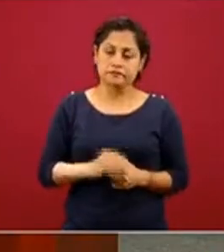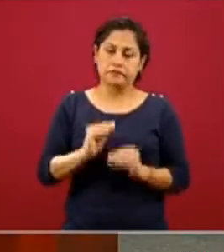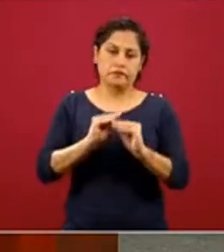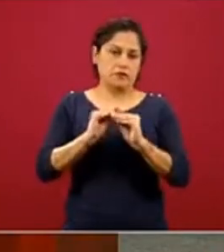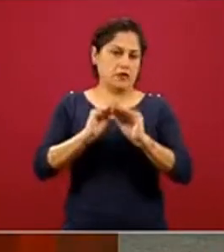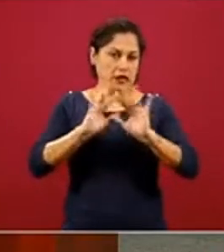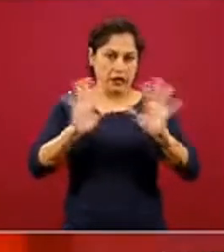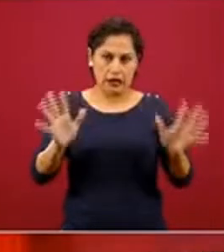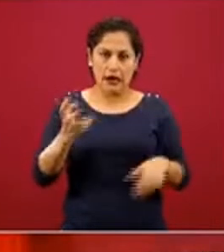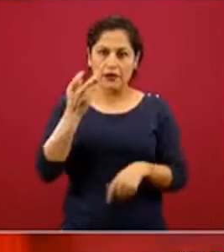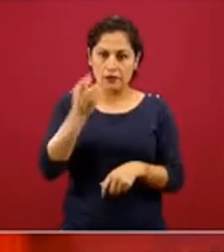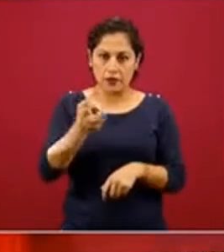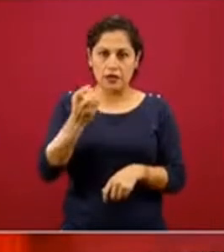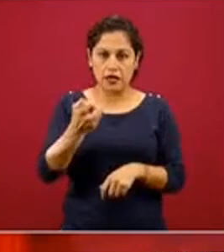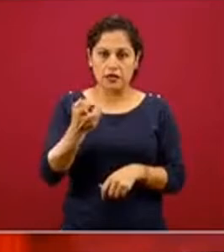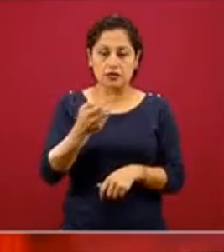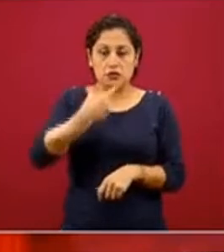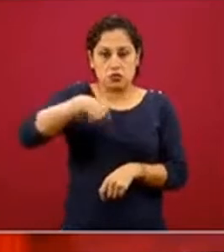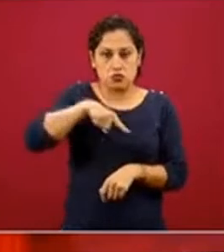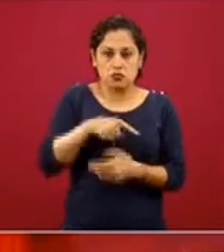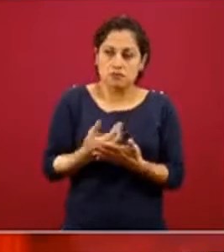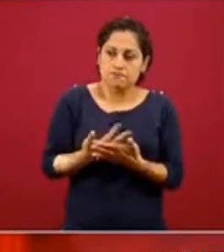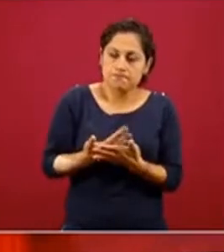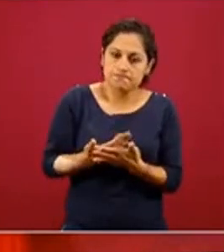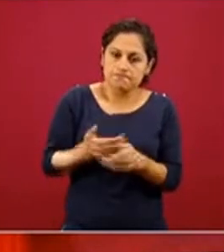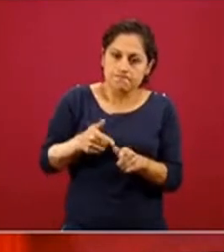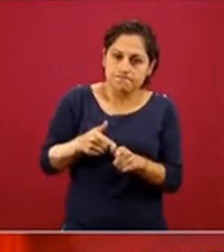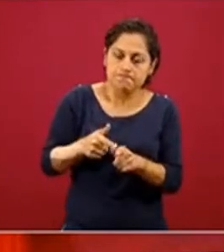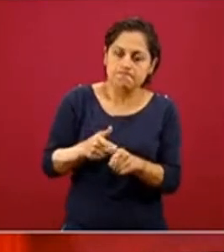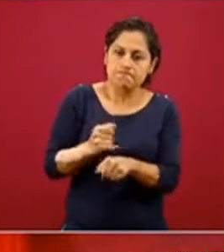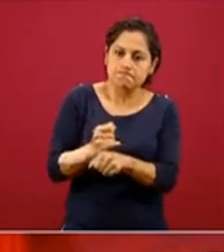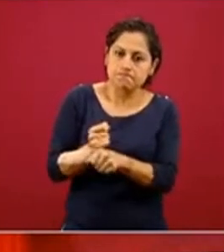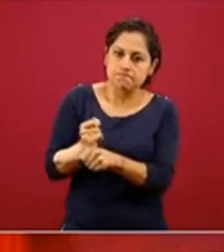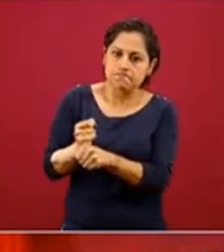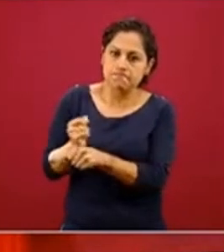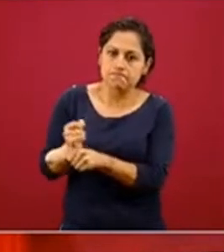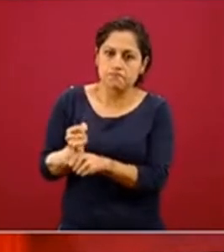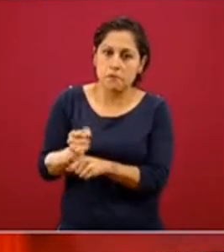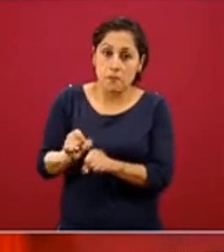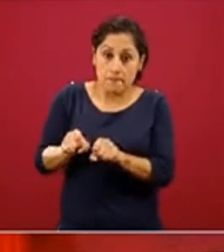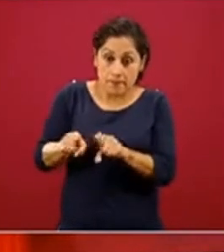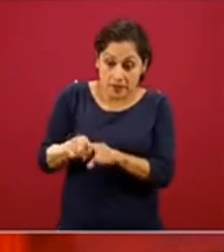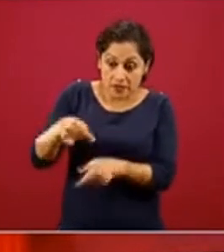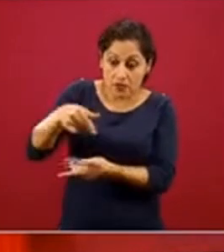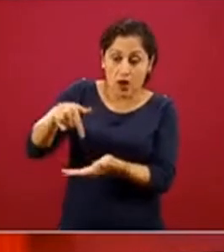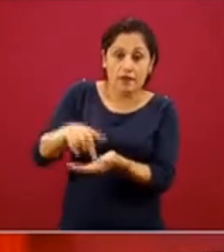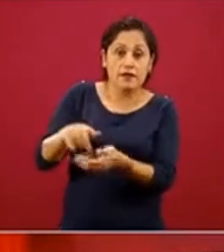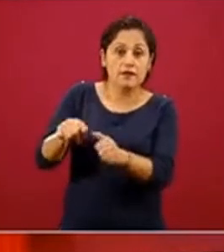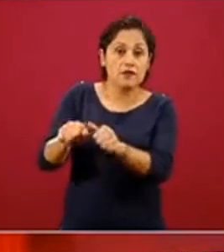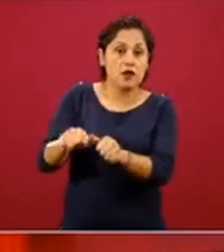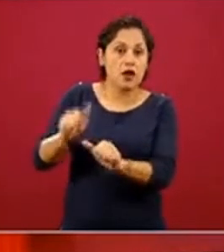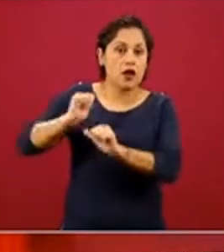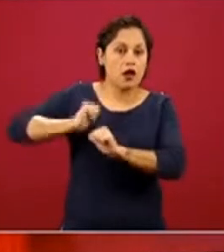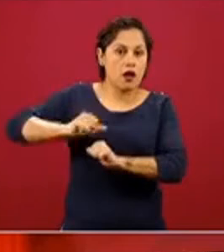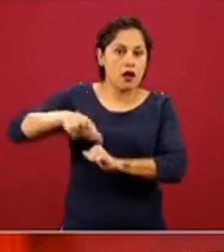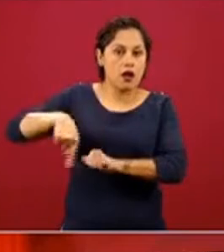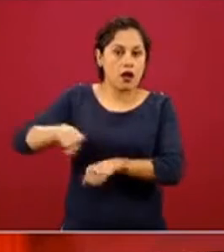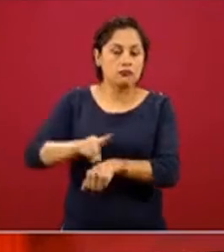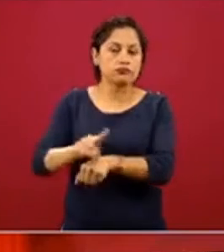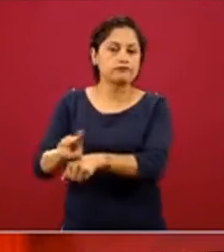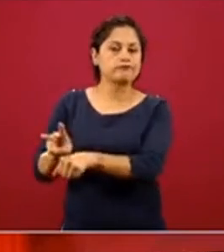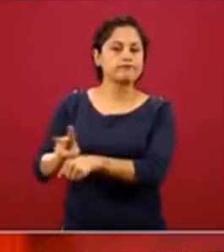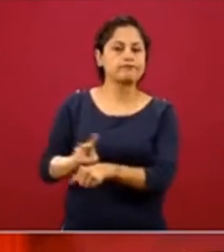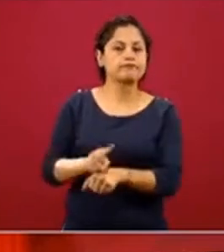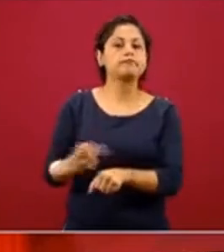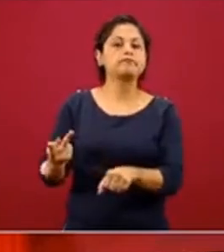que es de interés de seguimiento. Por lo tanto, la misma unidad estará no solamente continuando con el monitoreo para ver a qué